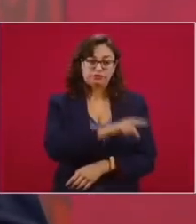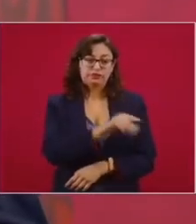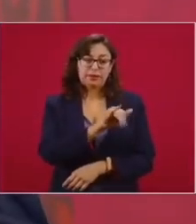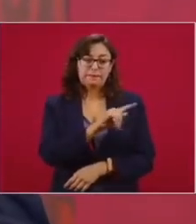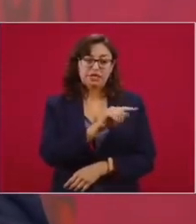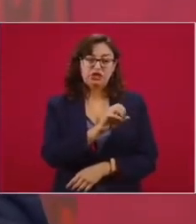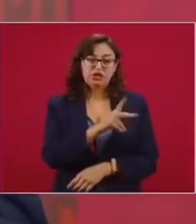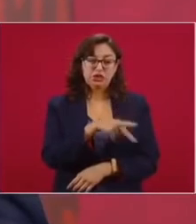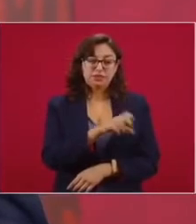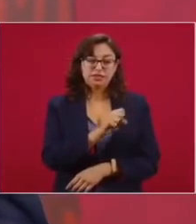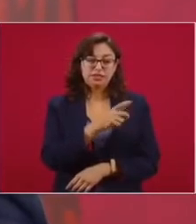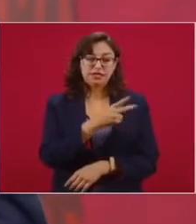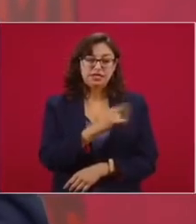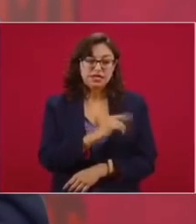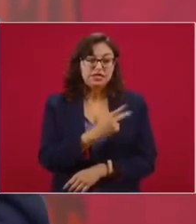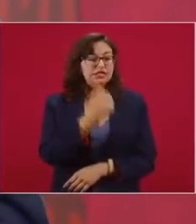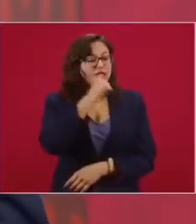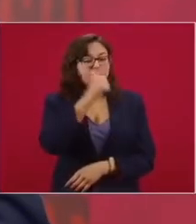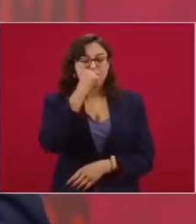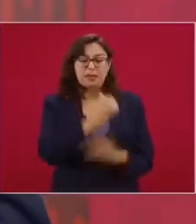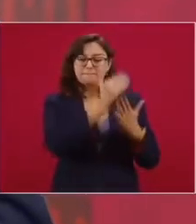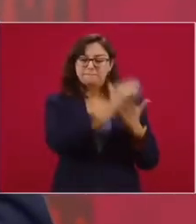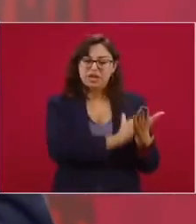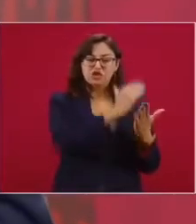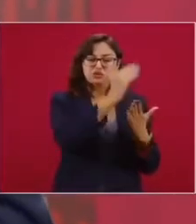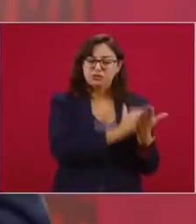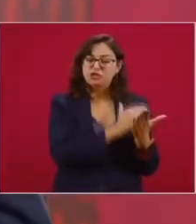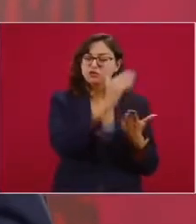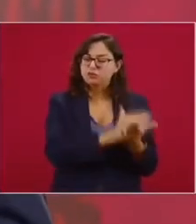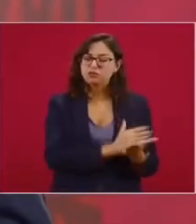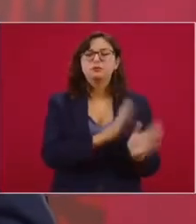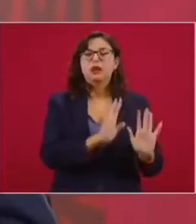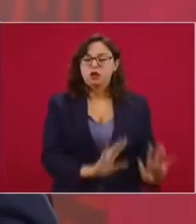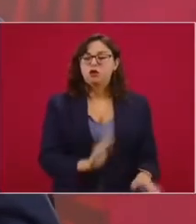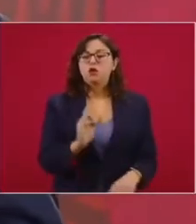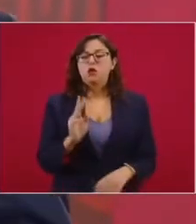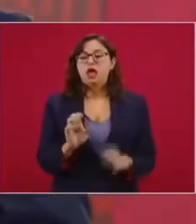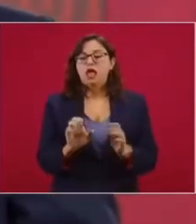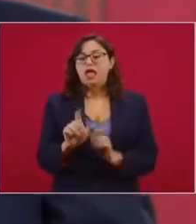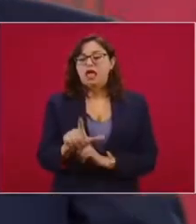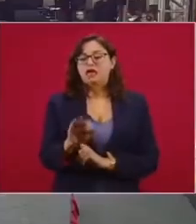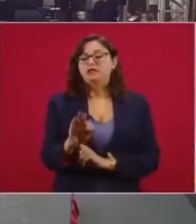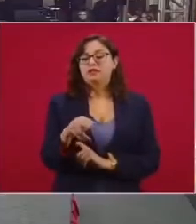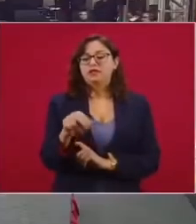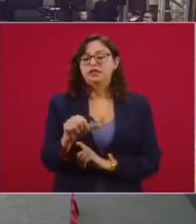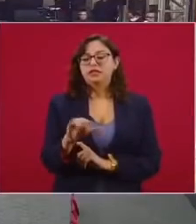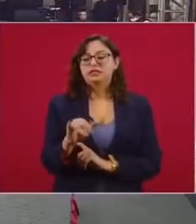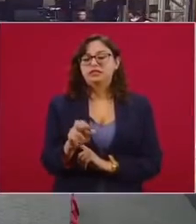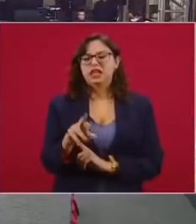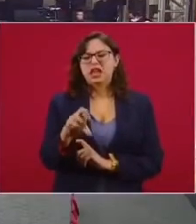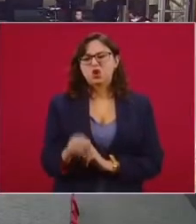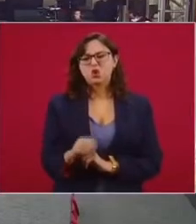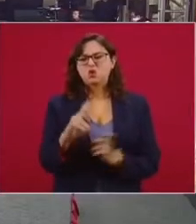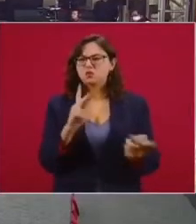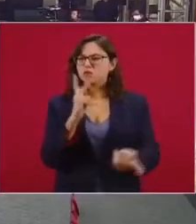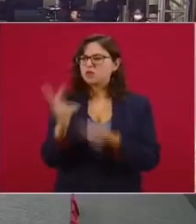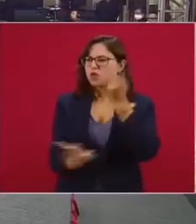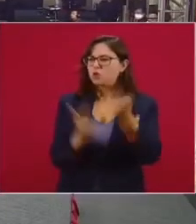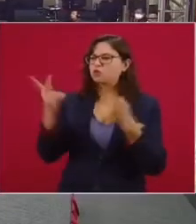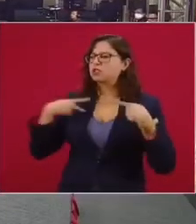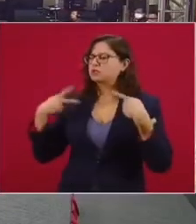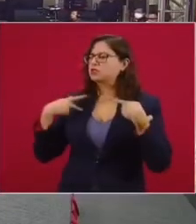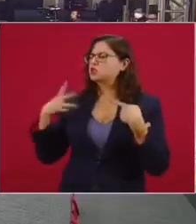menos. Vamos a ver lo que dice El Financiero hoy, a ver si ponen la encuesta. Vamos a